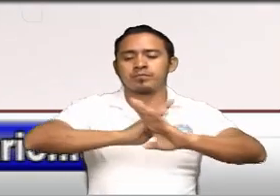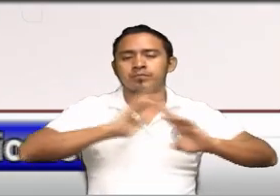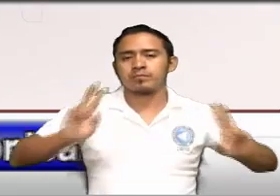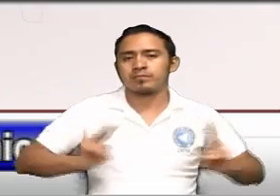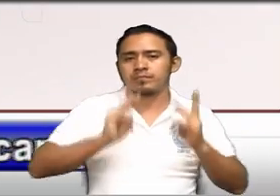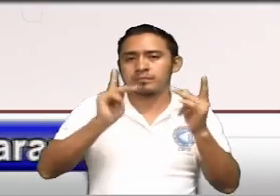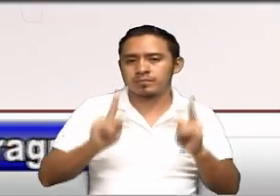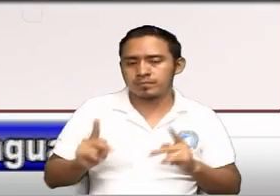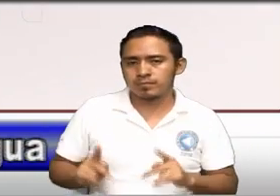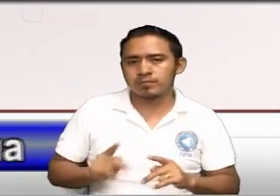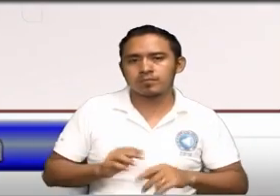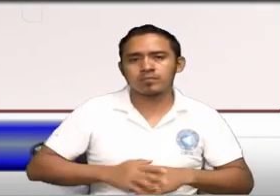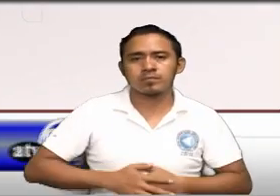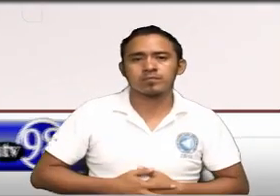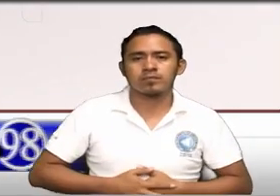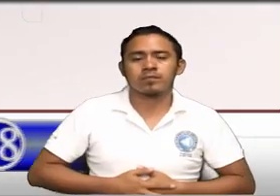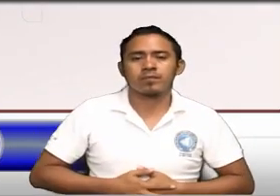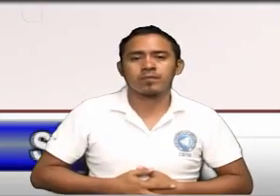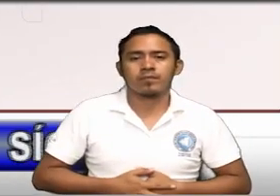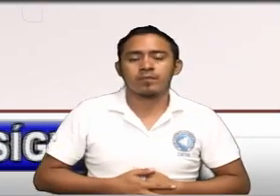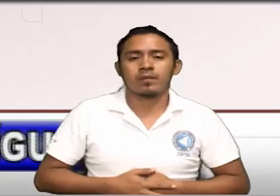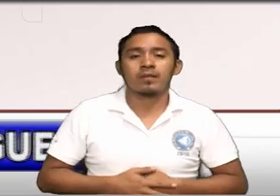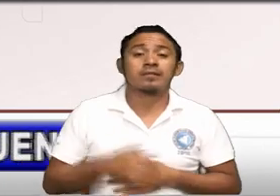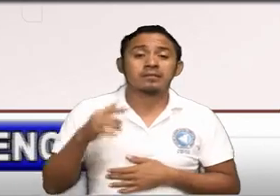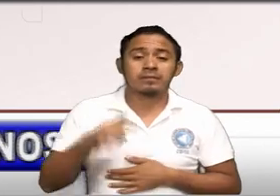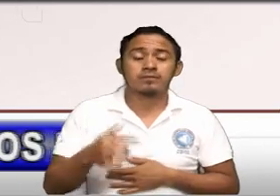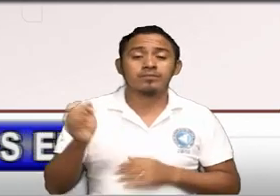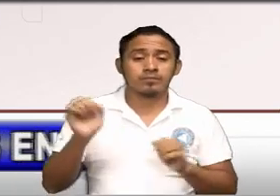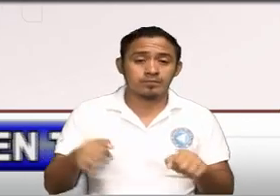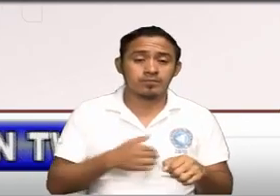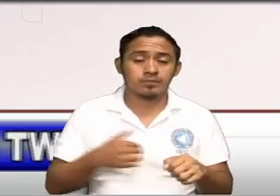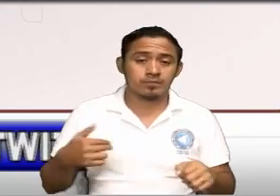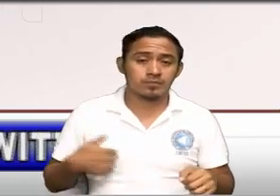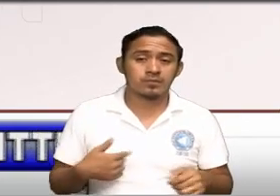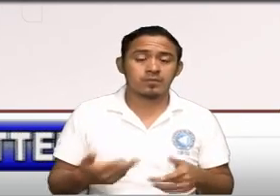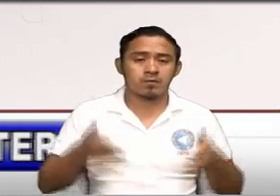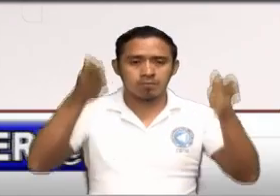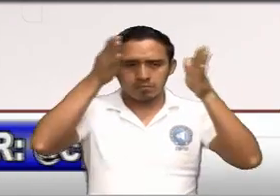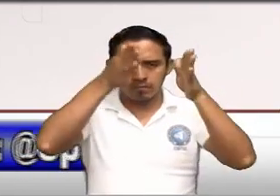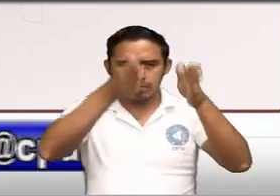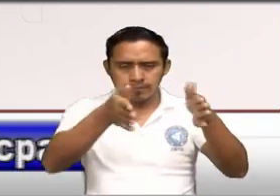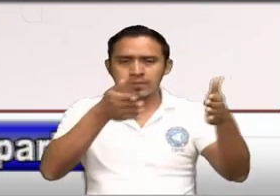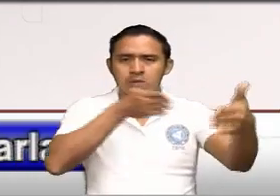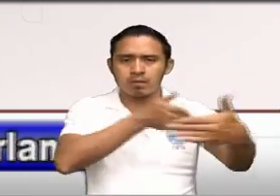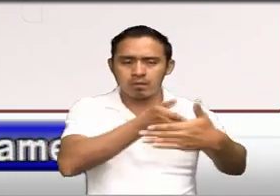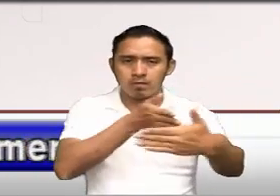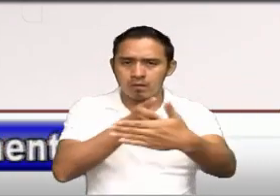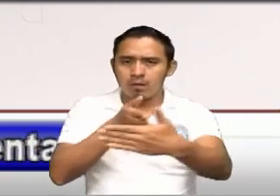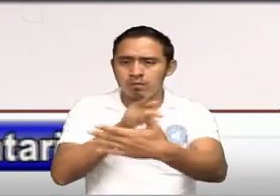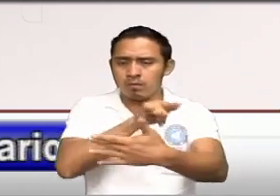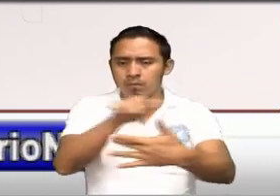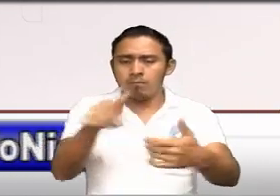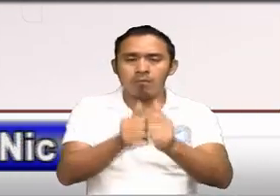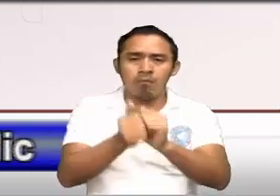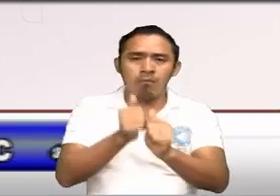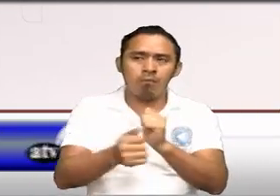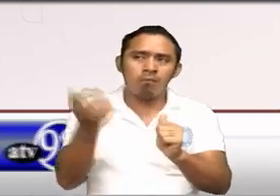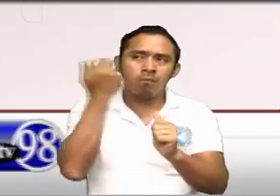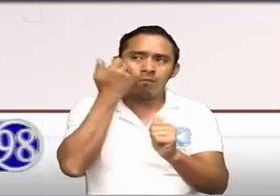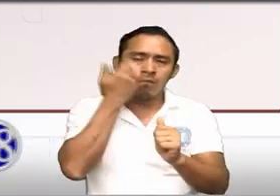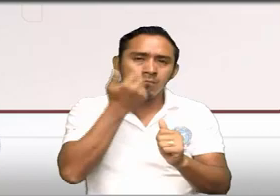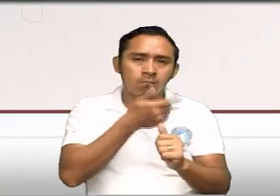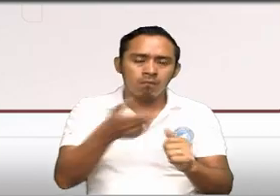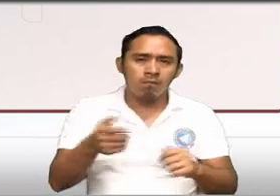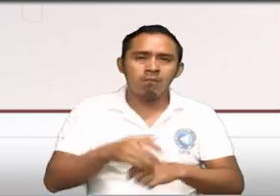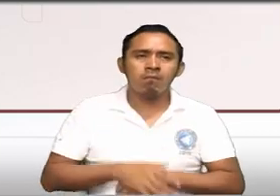personas. Que para efecto de desarrollar intervenciones dirigidas a interrumpir la cadena epidemiológica de esta enfermedad,